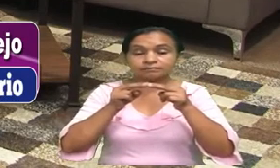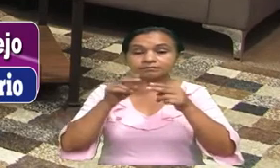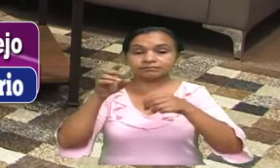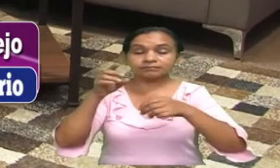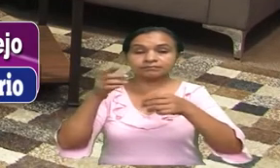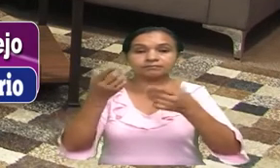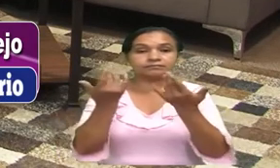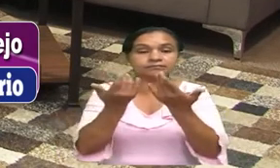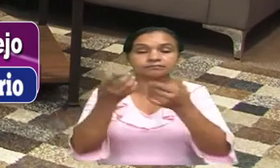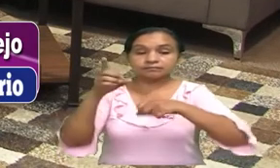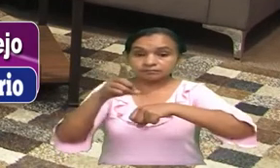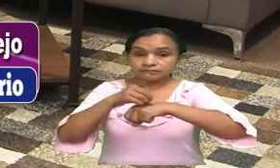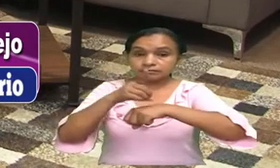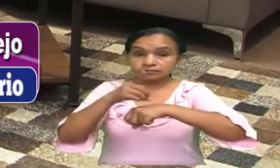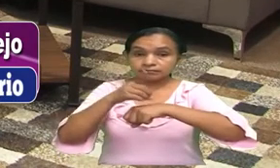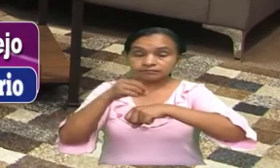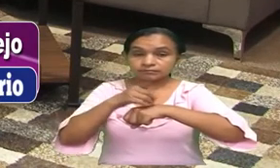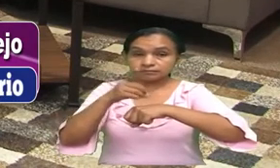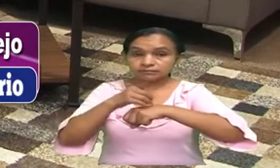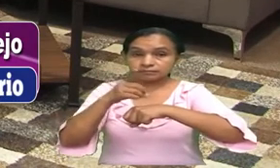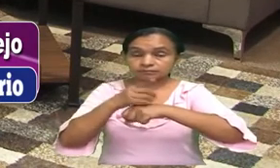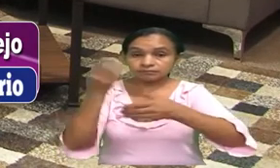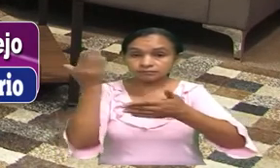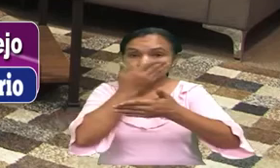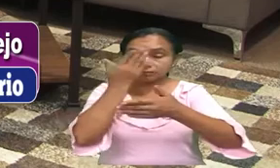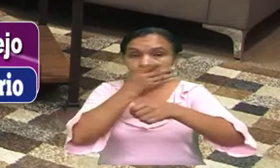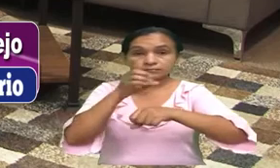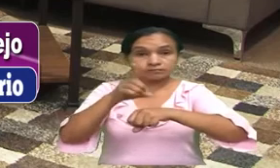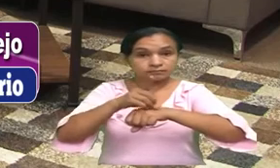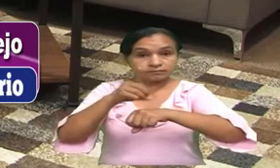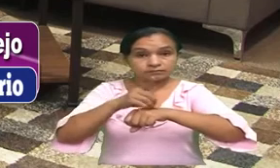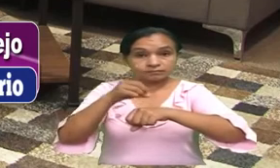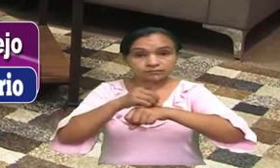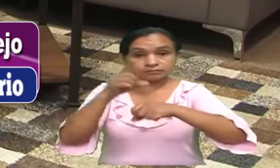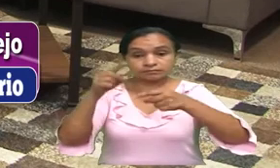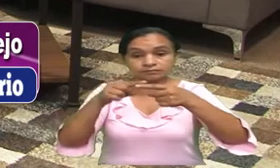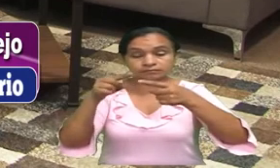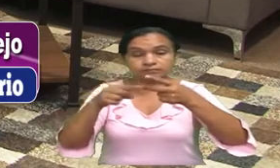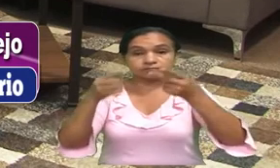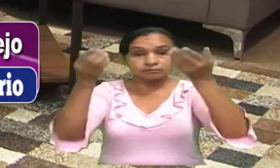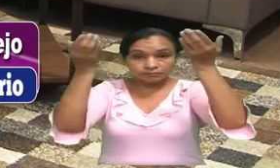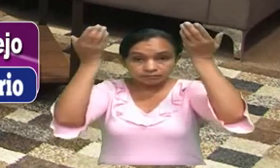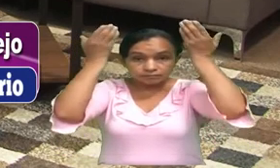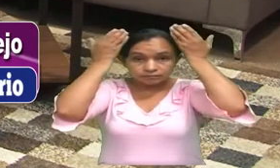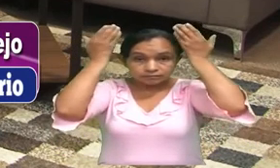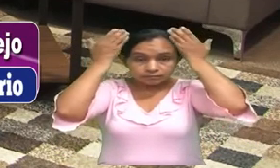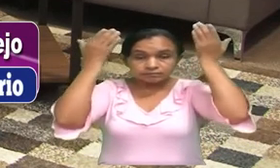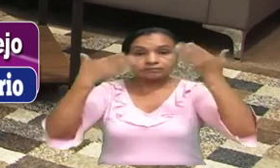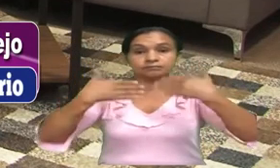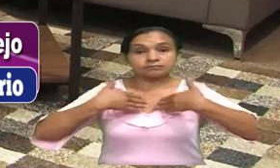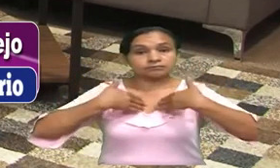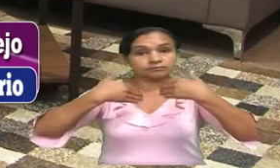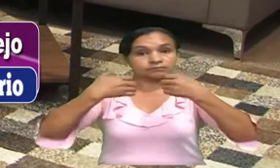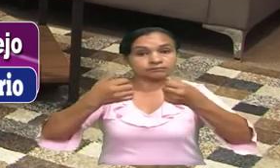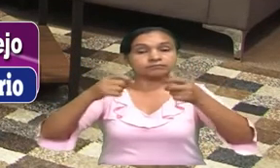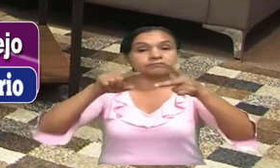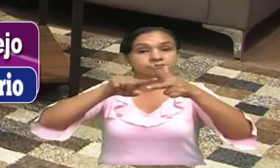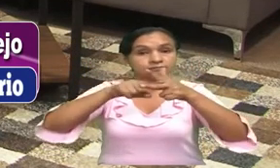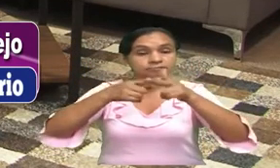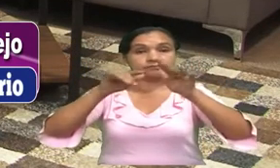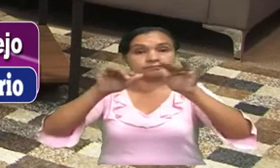médicas, la formación de los médicos y la formación de las enfermeras, o sea, en el tema de salud. Ya hemos